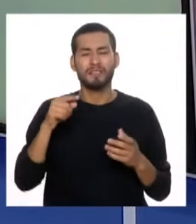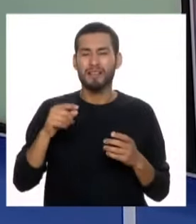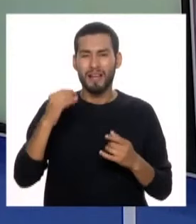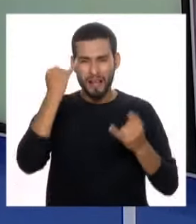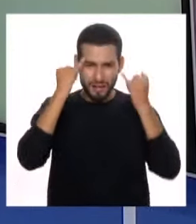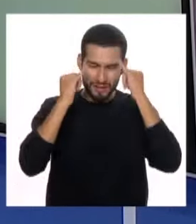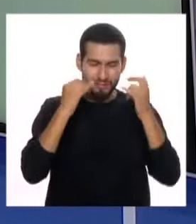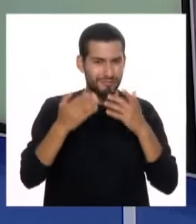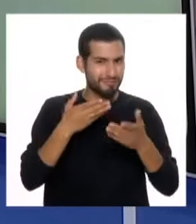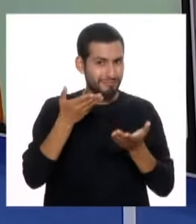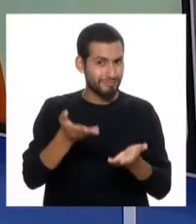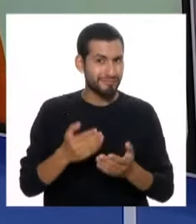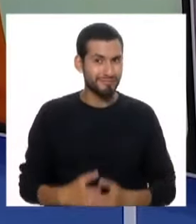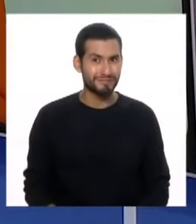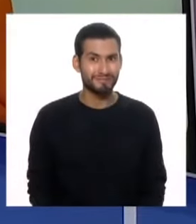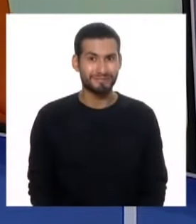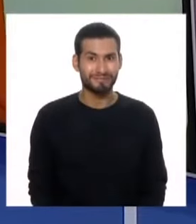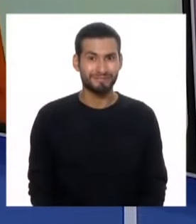Mundial.